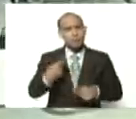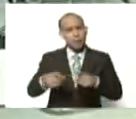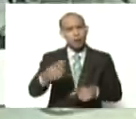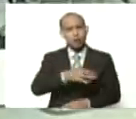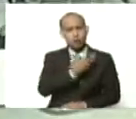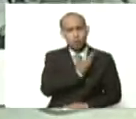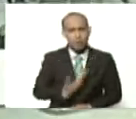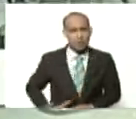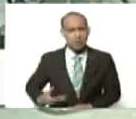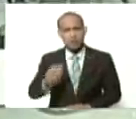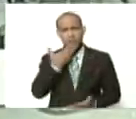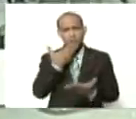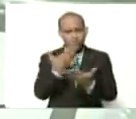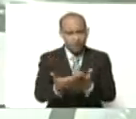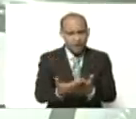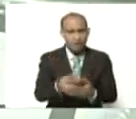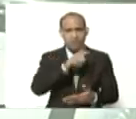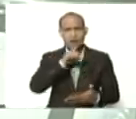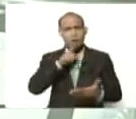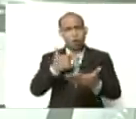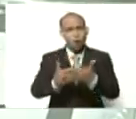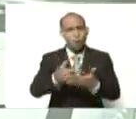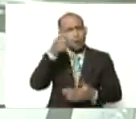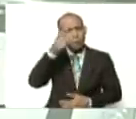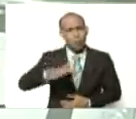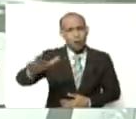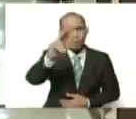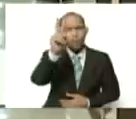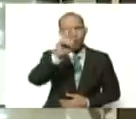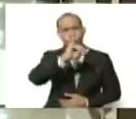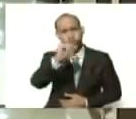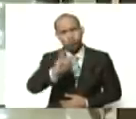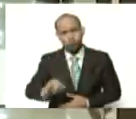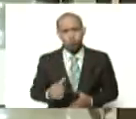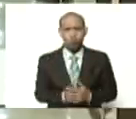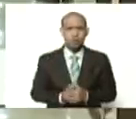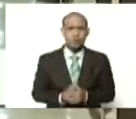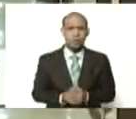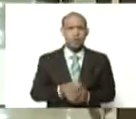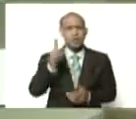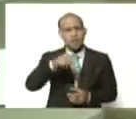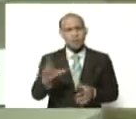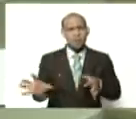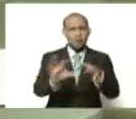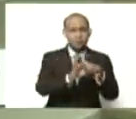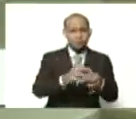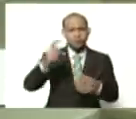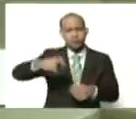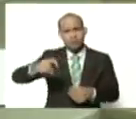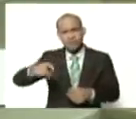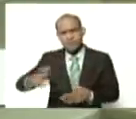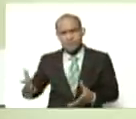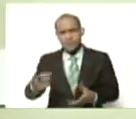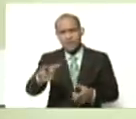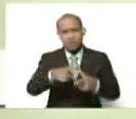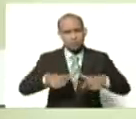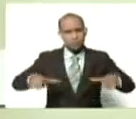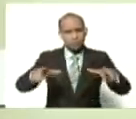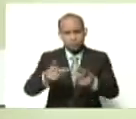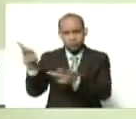del pueblo zuliano, agradecido en nombre de todos los que de una u otra forma tienen la necesidad de pasar por estos